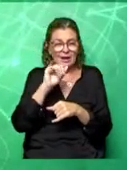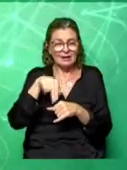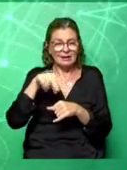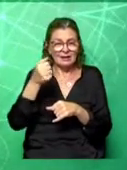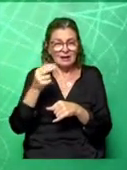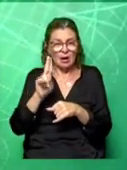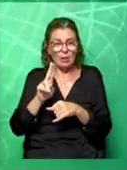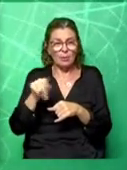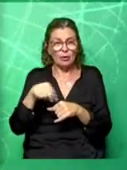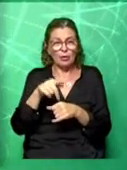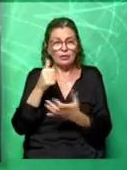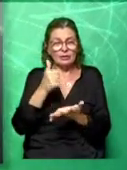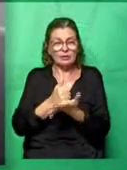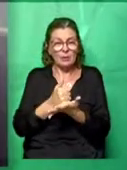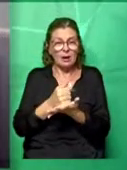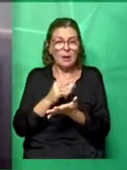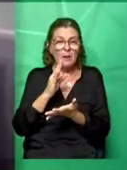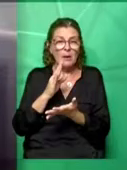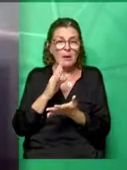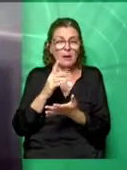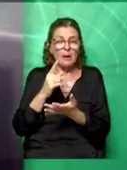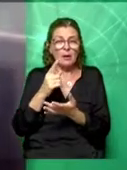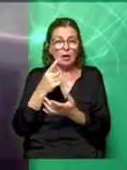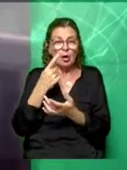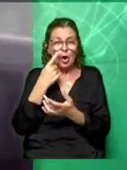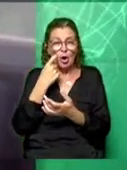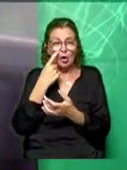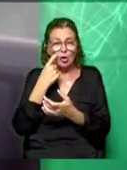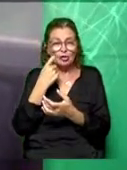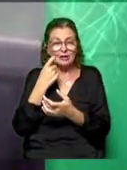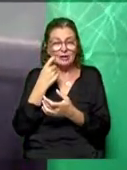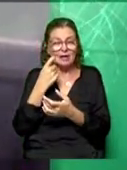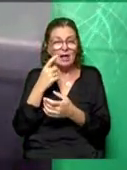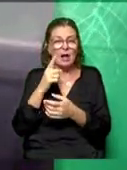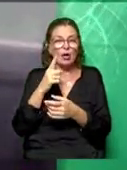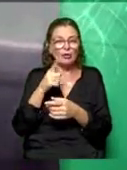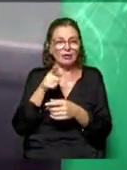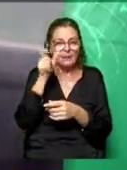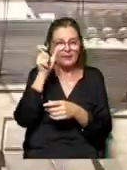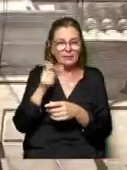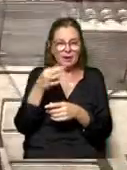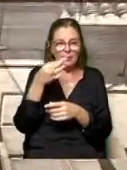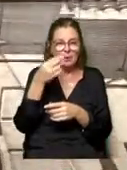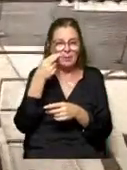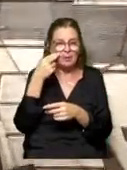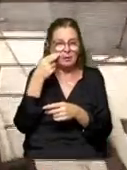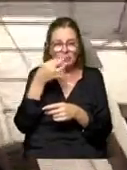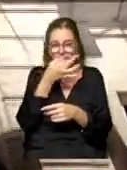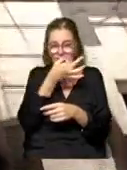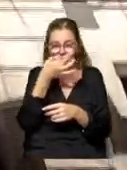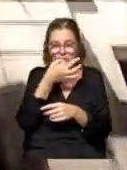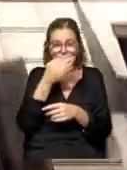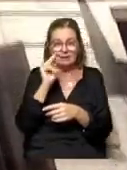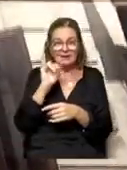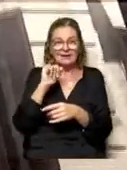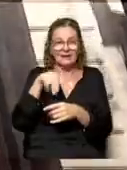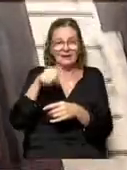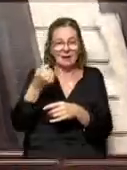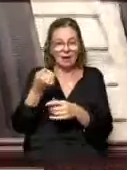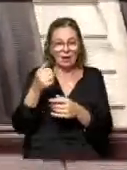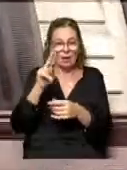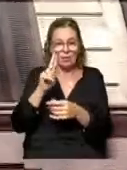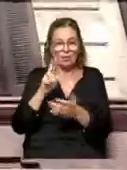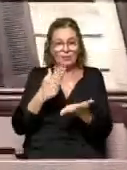la presencia de esta persona conocida por vínculos con el narcotráfico. Ana asegura que fue amenazada por personal del INAU con sacarle a sus hijos